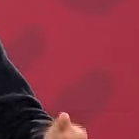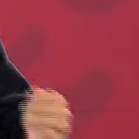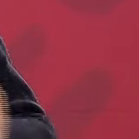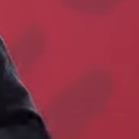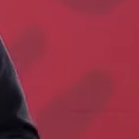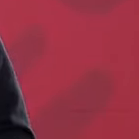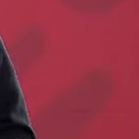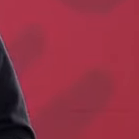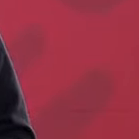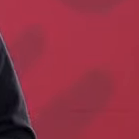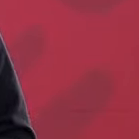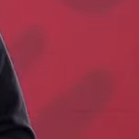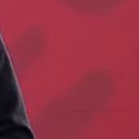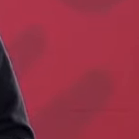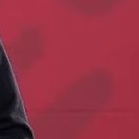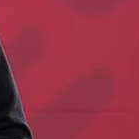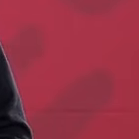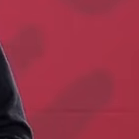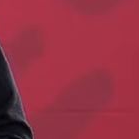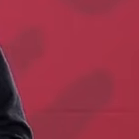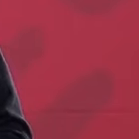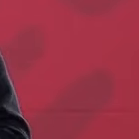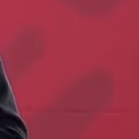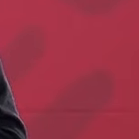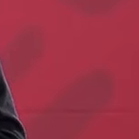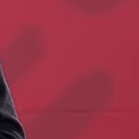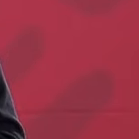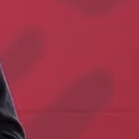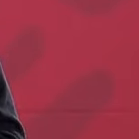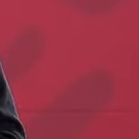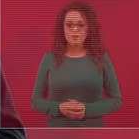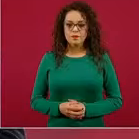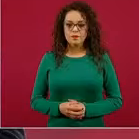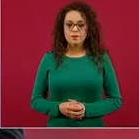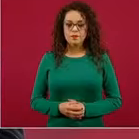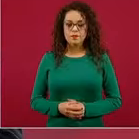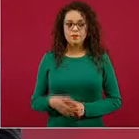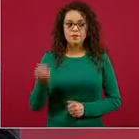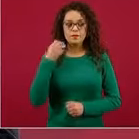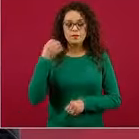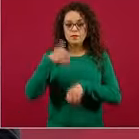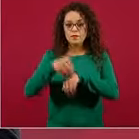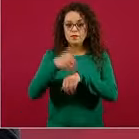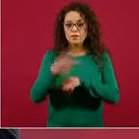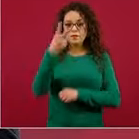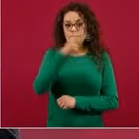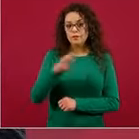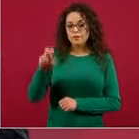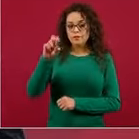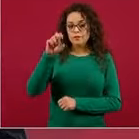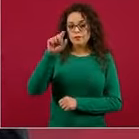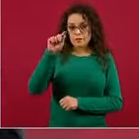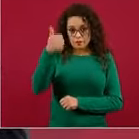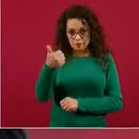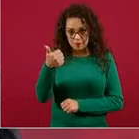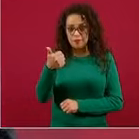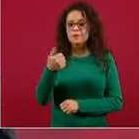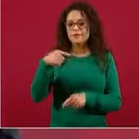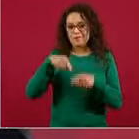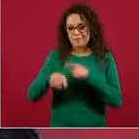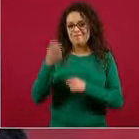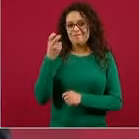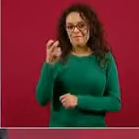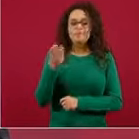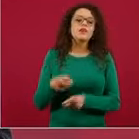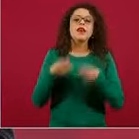ya la número 276, desde que iniciamos con las mismas, a través de la cual damos